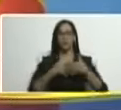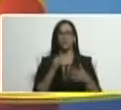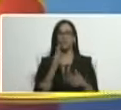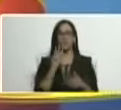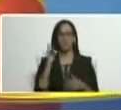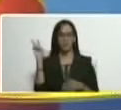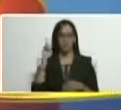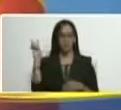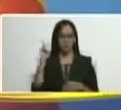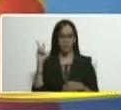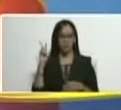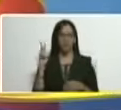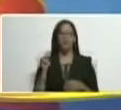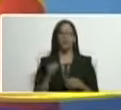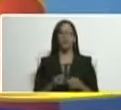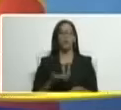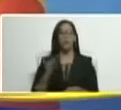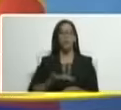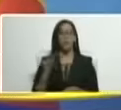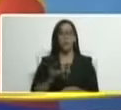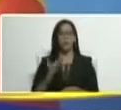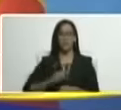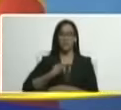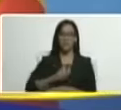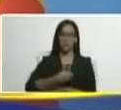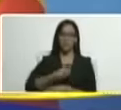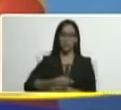Venezuela con una importante inversión